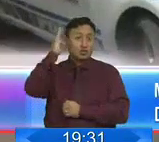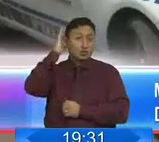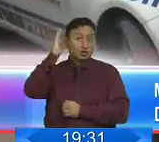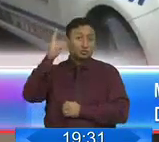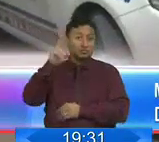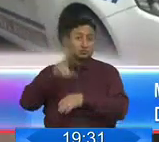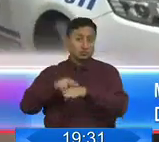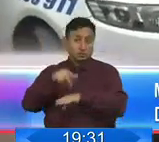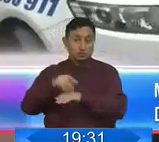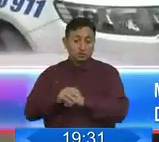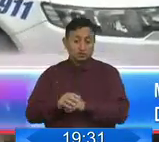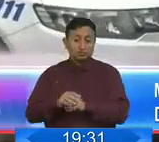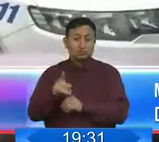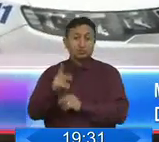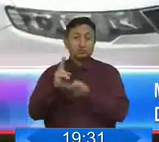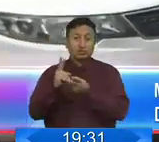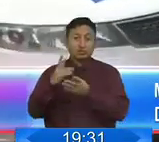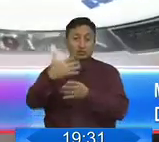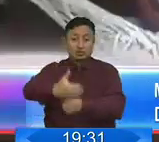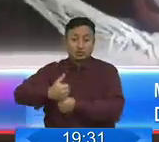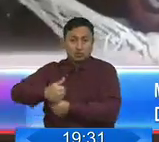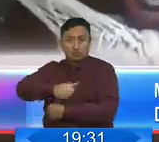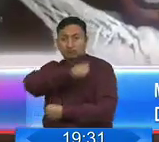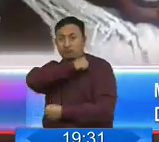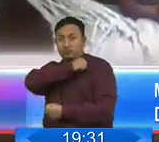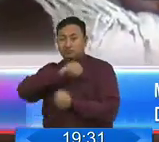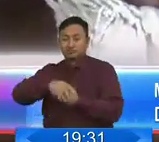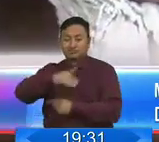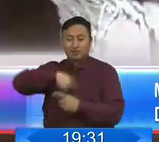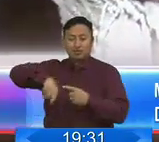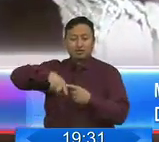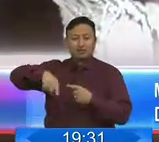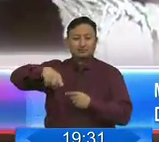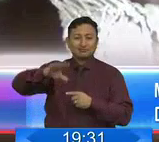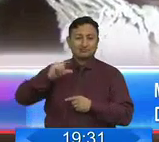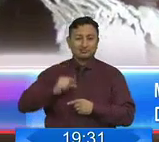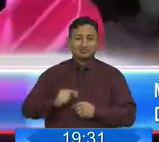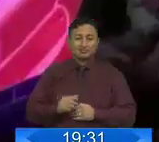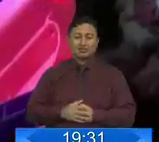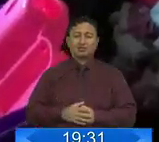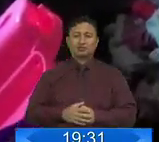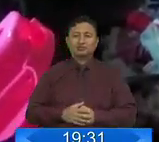nietas y a 2 vecinos. Los detalles en breves minutos.